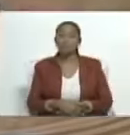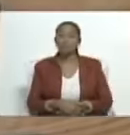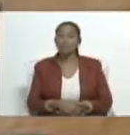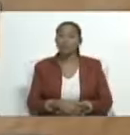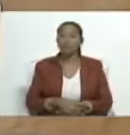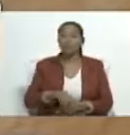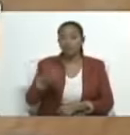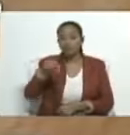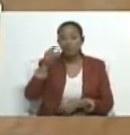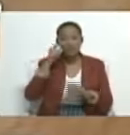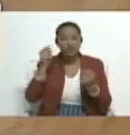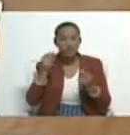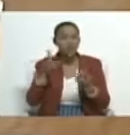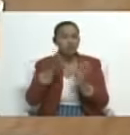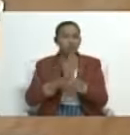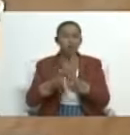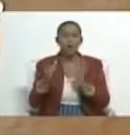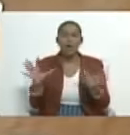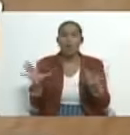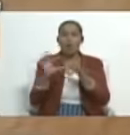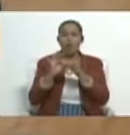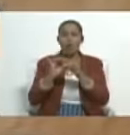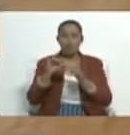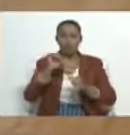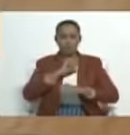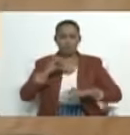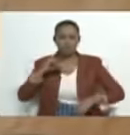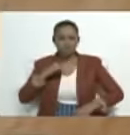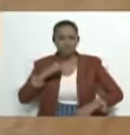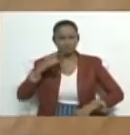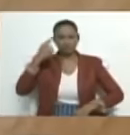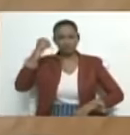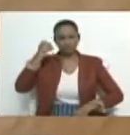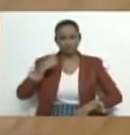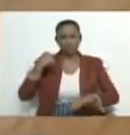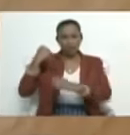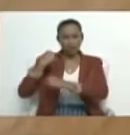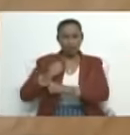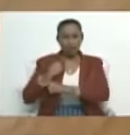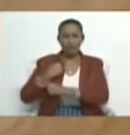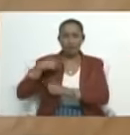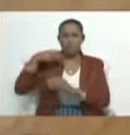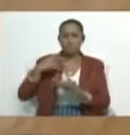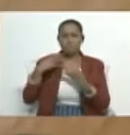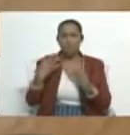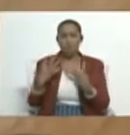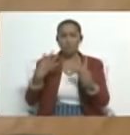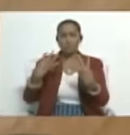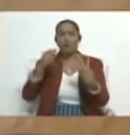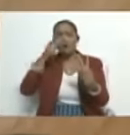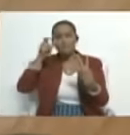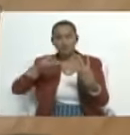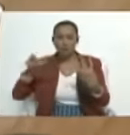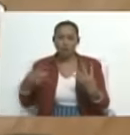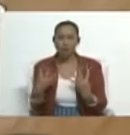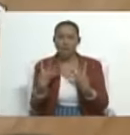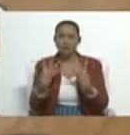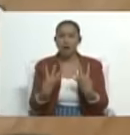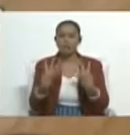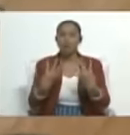cívico-militar marcó el camino también para la independencia, no solamente de Venezuela, que 15 meses más